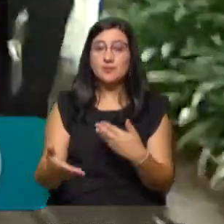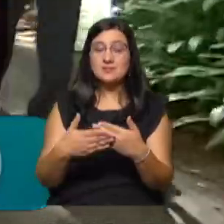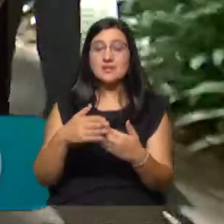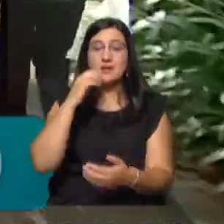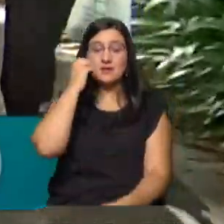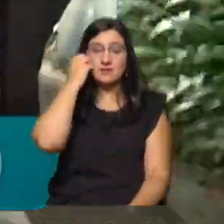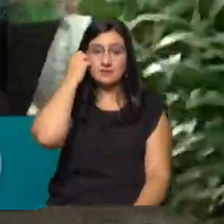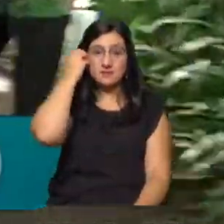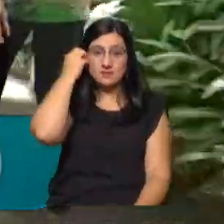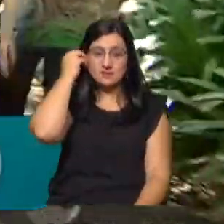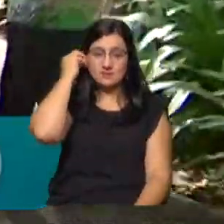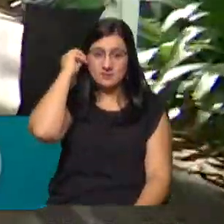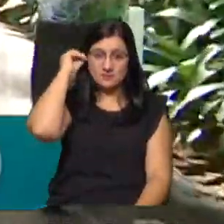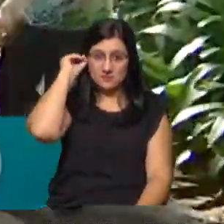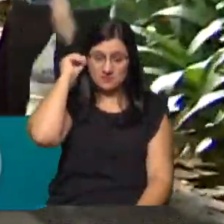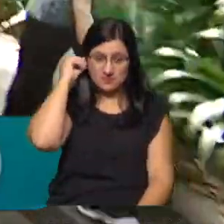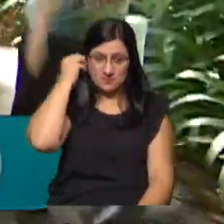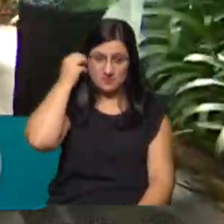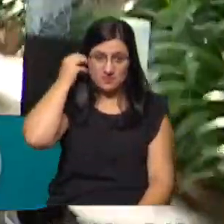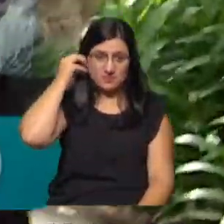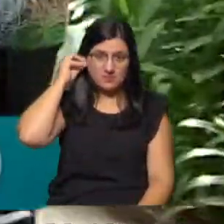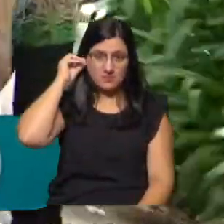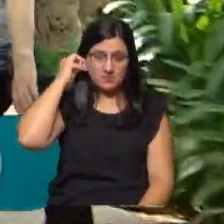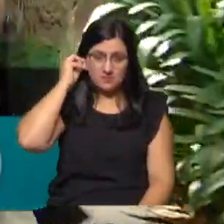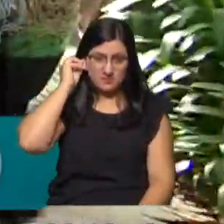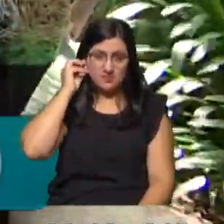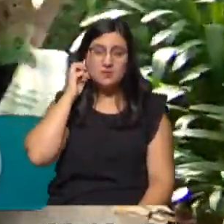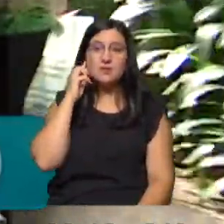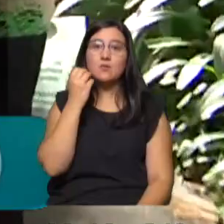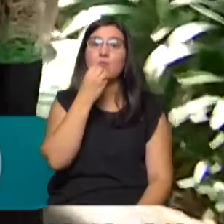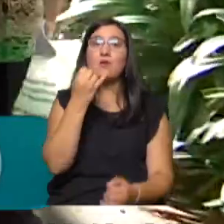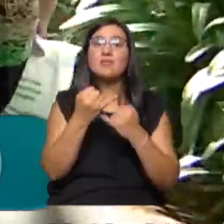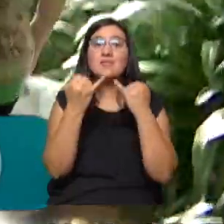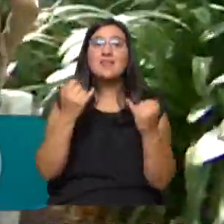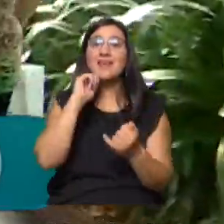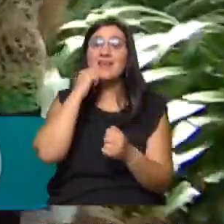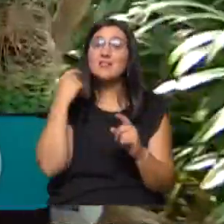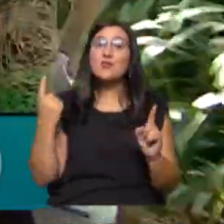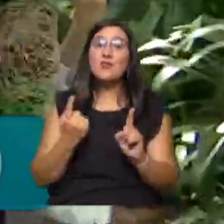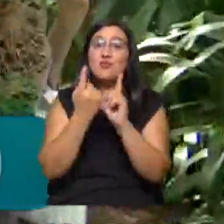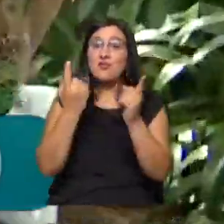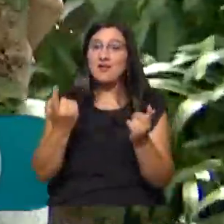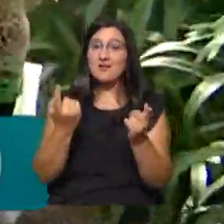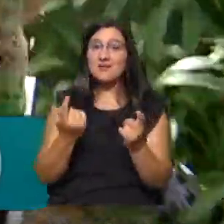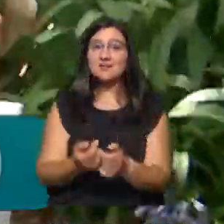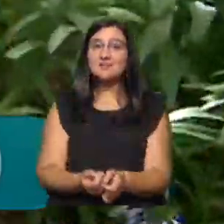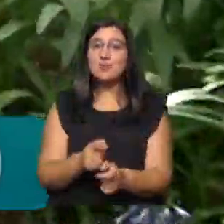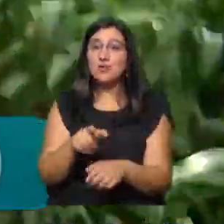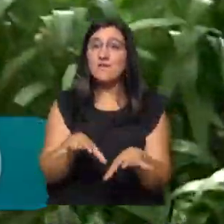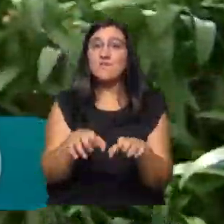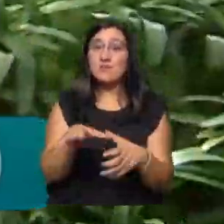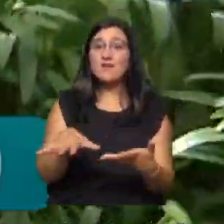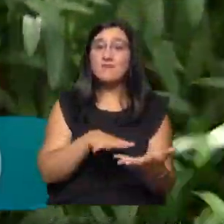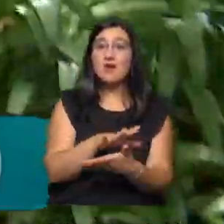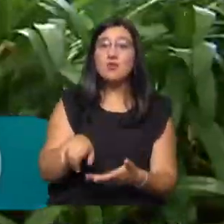lentamente. A vecina, buen día, ¿cómo les va? ¿Cómo le va? Qué lindo encontrarlas acá. Bueno, son del barrio. ¿De